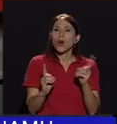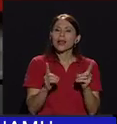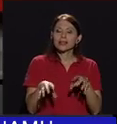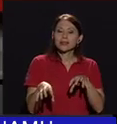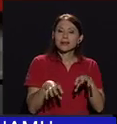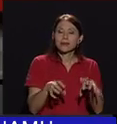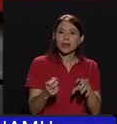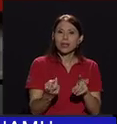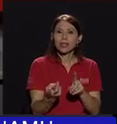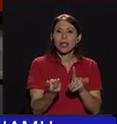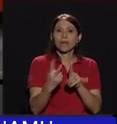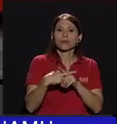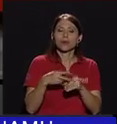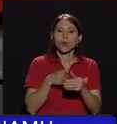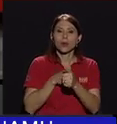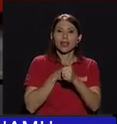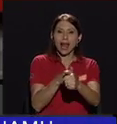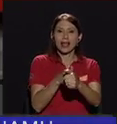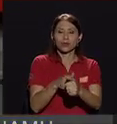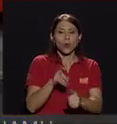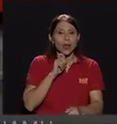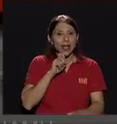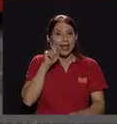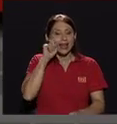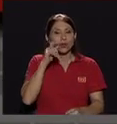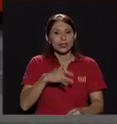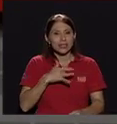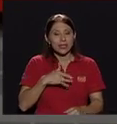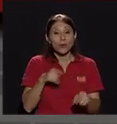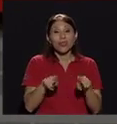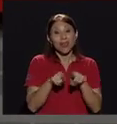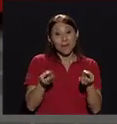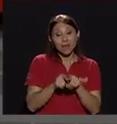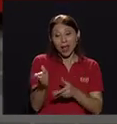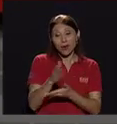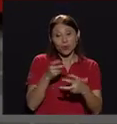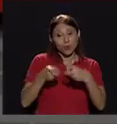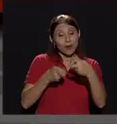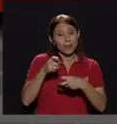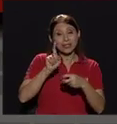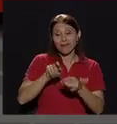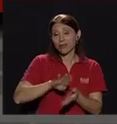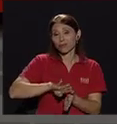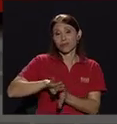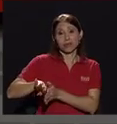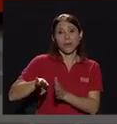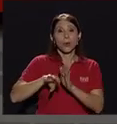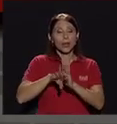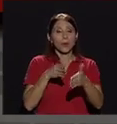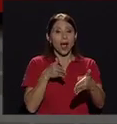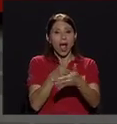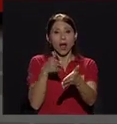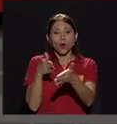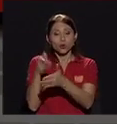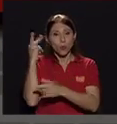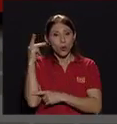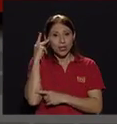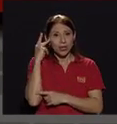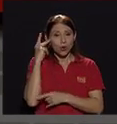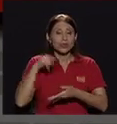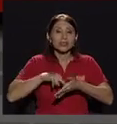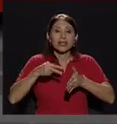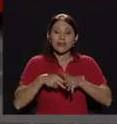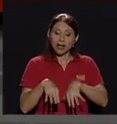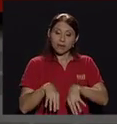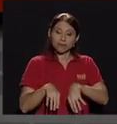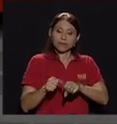un liderazgo género sensitivo, y también de la erradicación de ciertos problemas como lo es el acoso político. Es decir, el